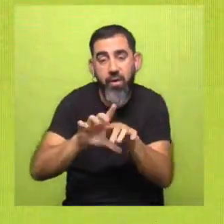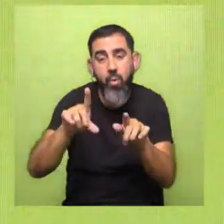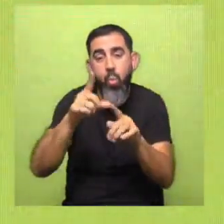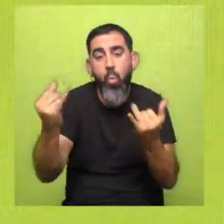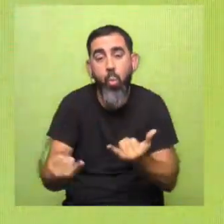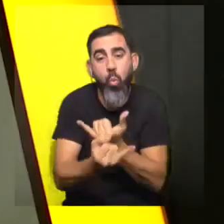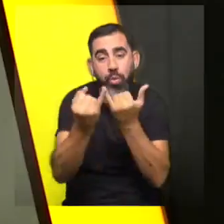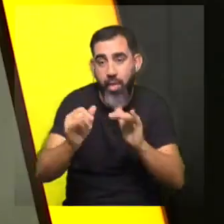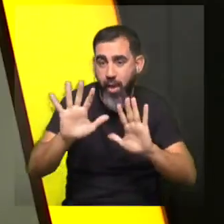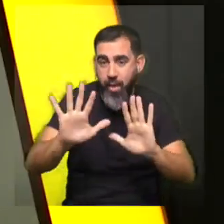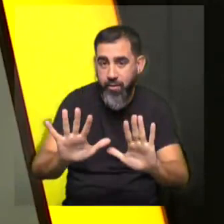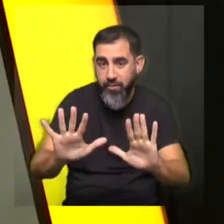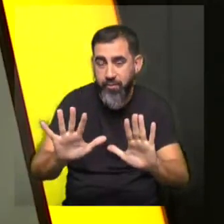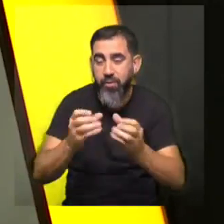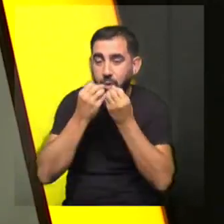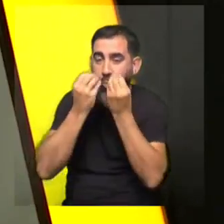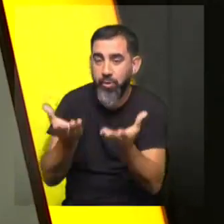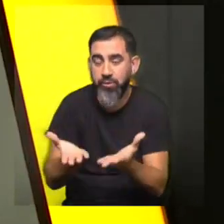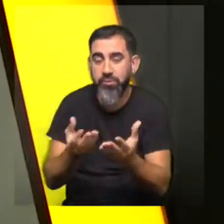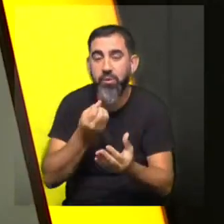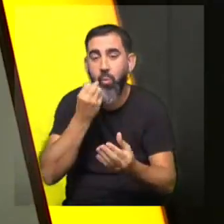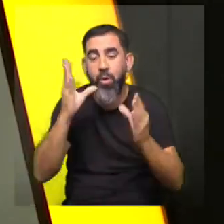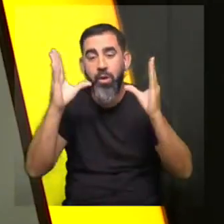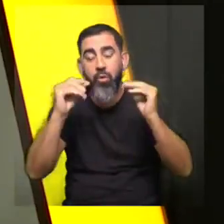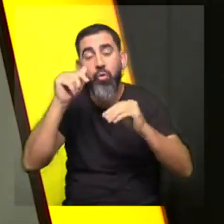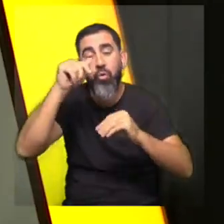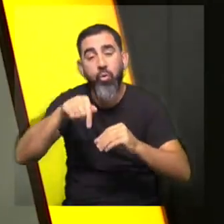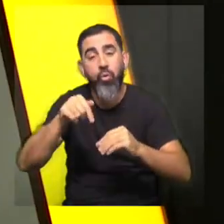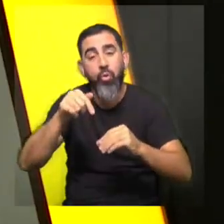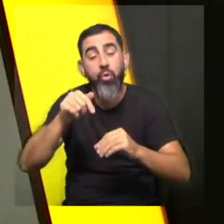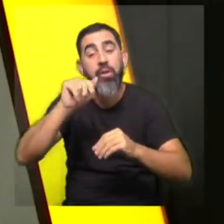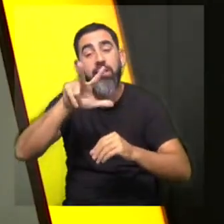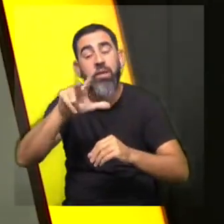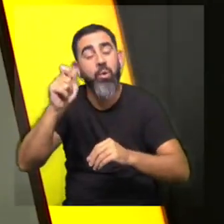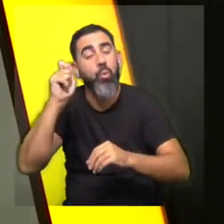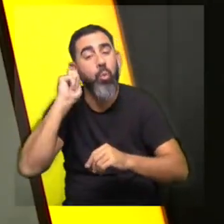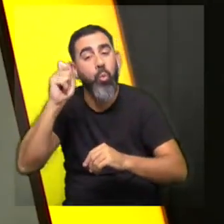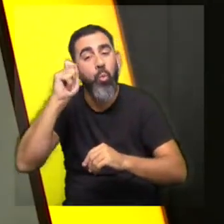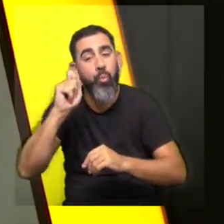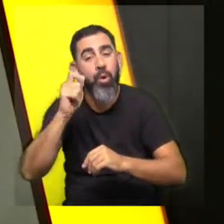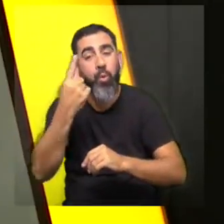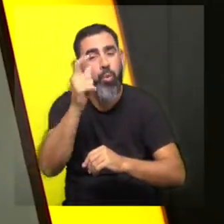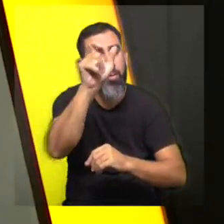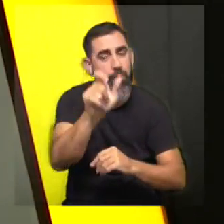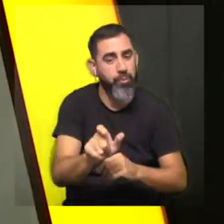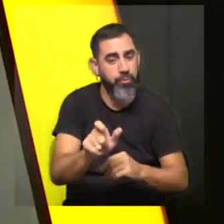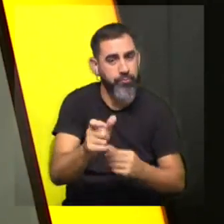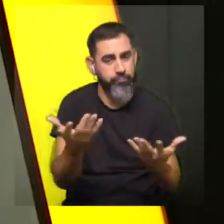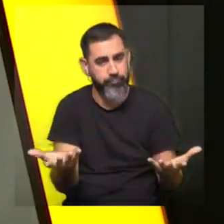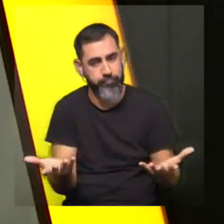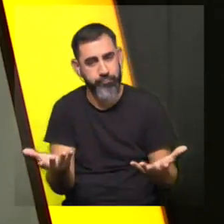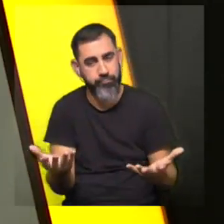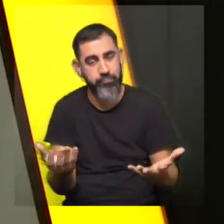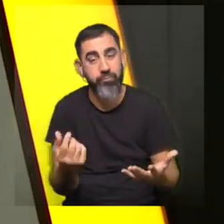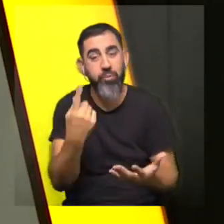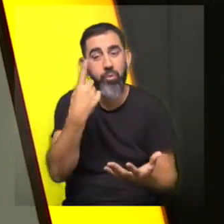Va por ahí Daniela Hirschfeld, ¿cómo andás? Buenas noches, sí, hoy vamos a festejar 3 cumpleaños de una sola persona, o de un de solo,